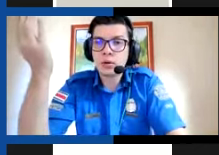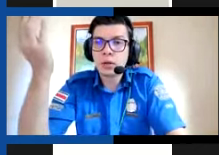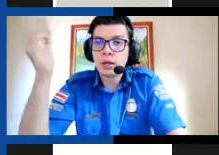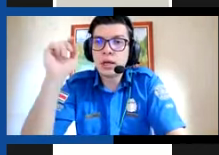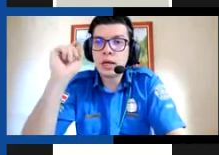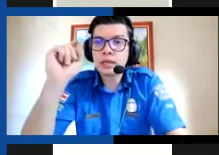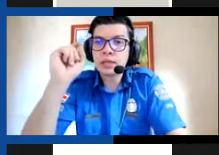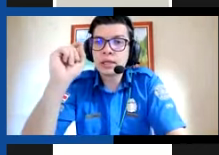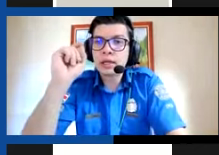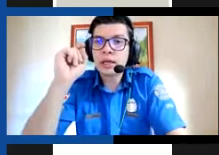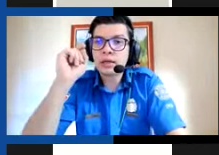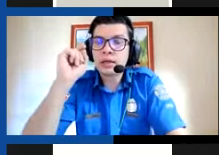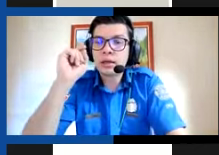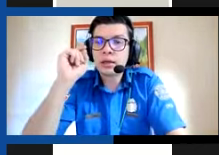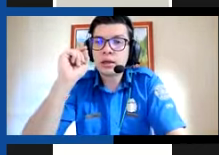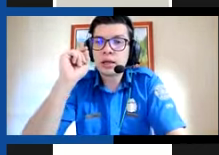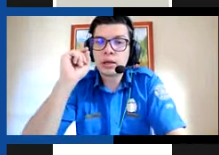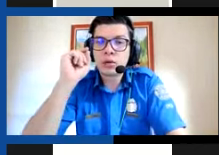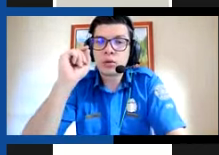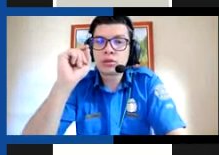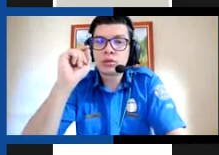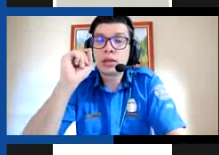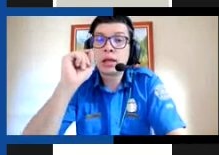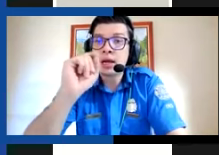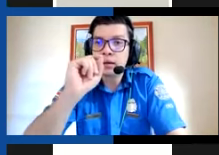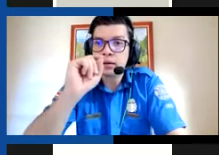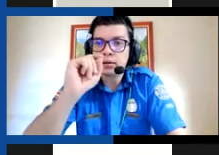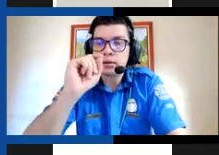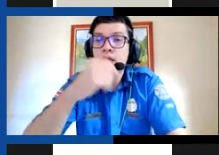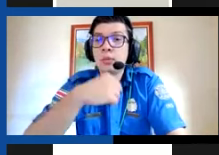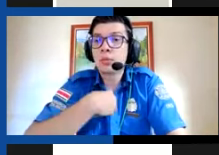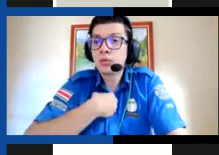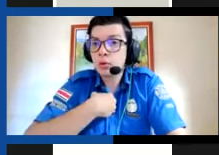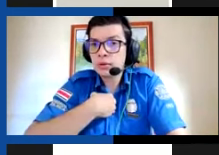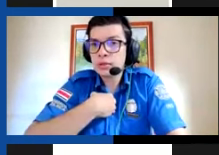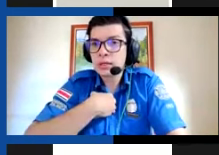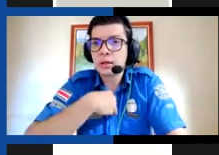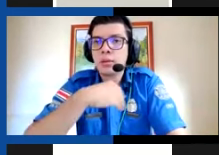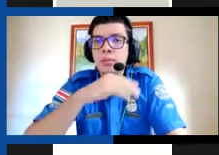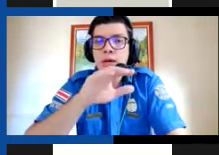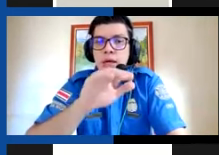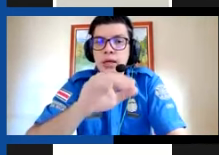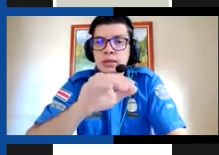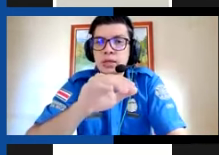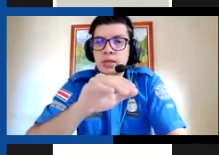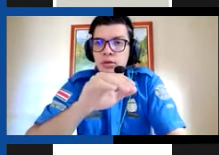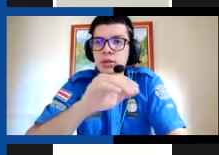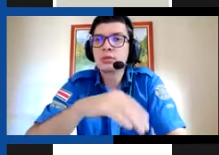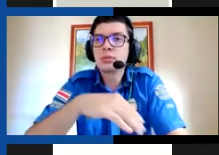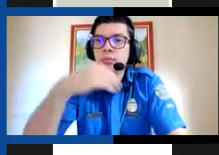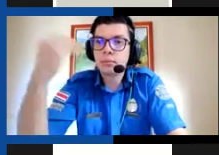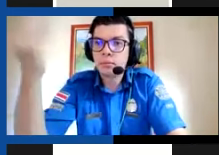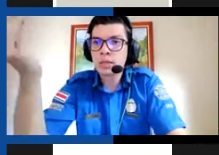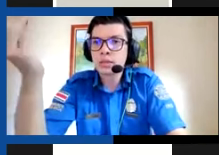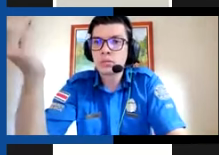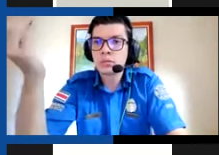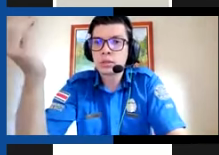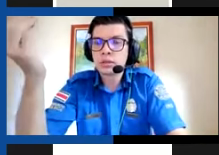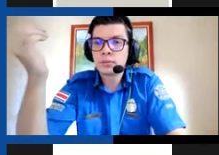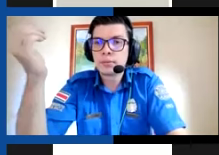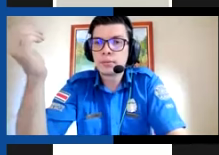revisármelo. Esa es la condición ideal desde mi punto de vista para que las instalaciones